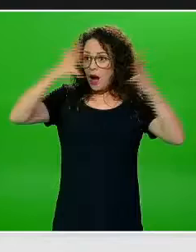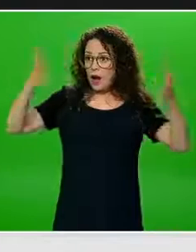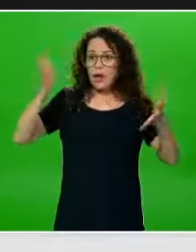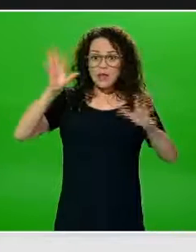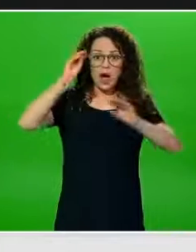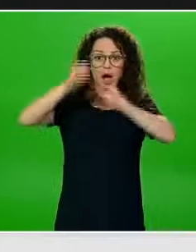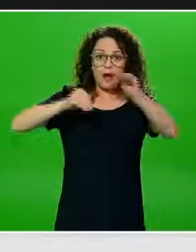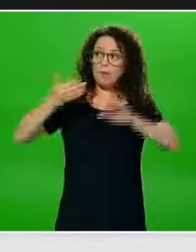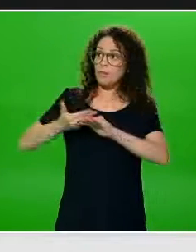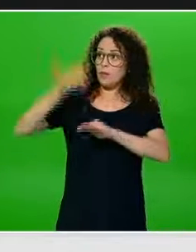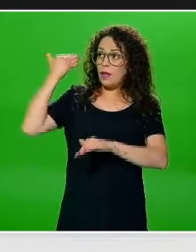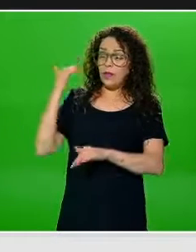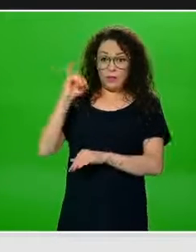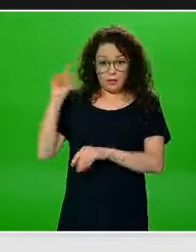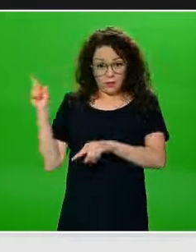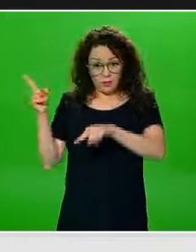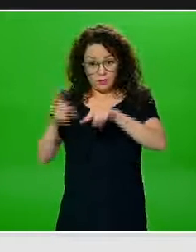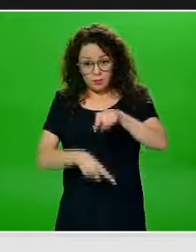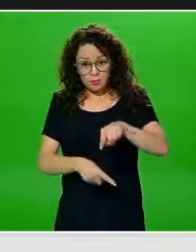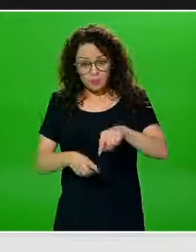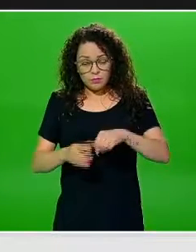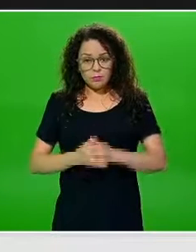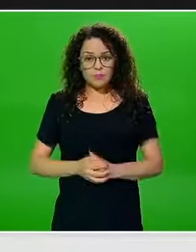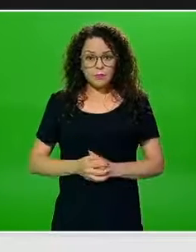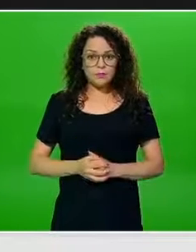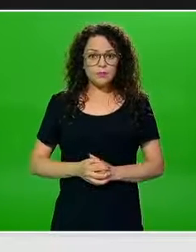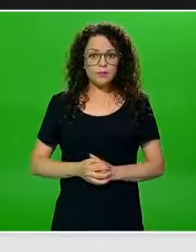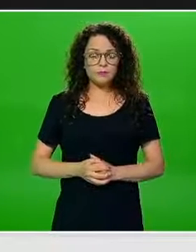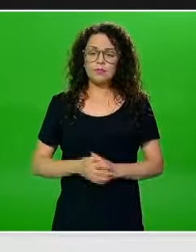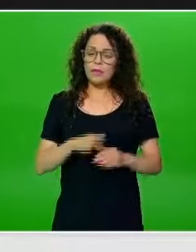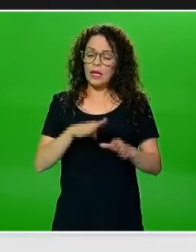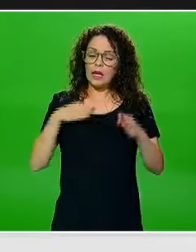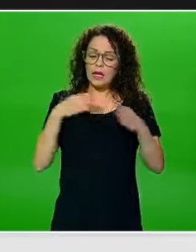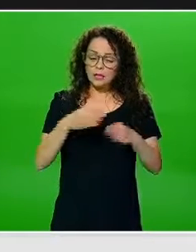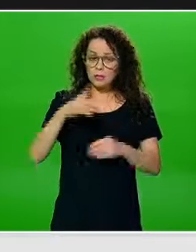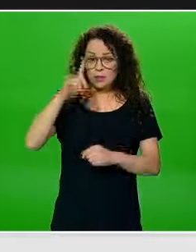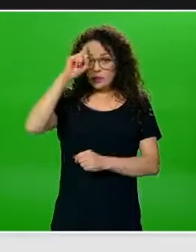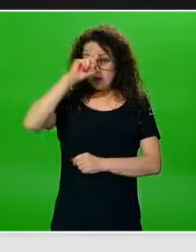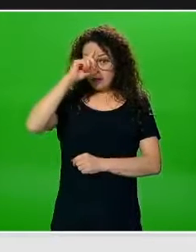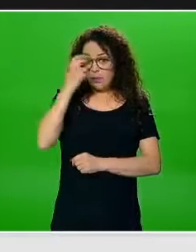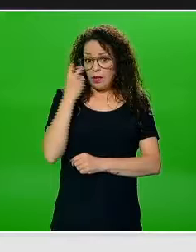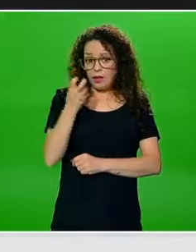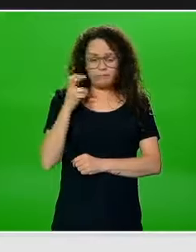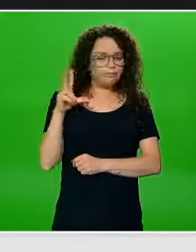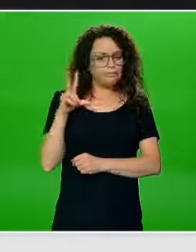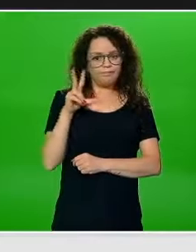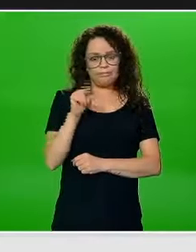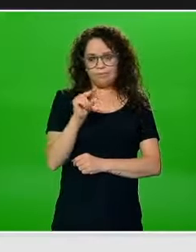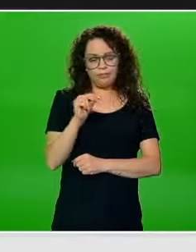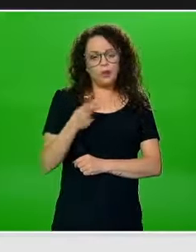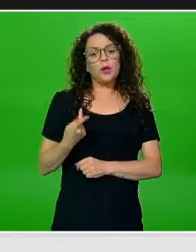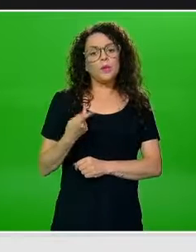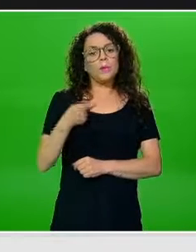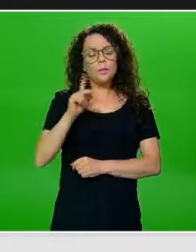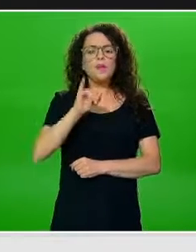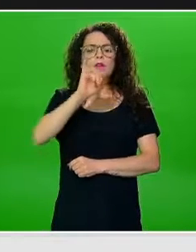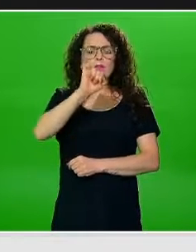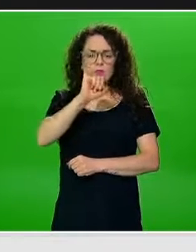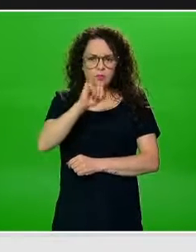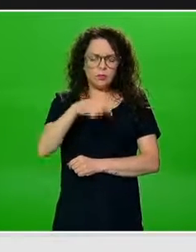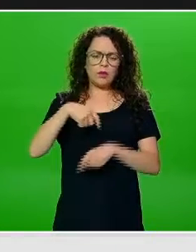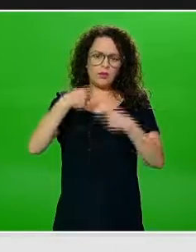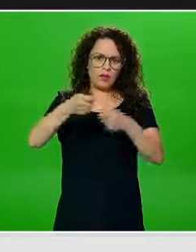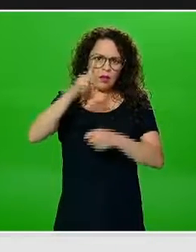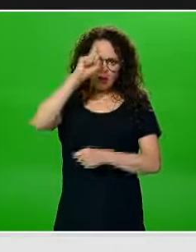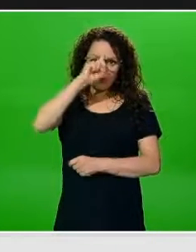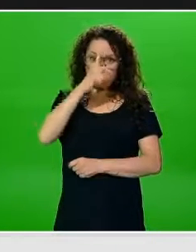instalaciones? Sí, no hay una recomendación específica, digamos, para tipo de unidades. Ahora lo que sí recomienda y está en